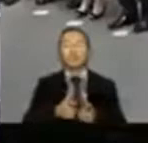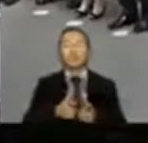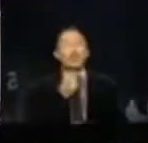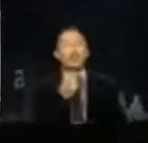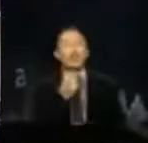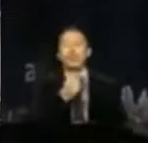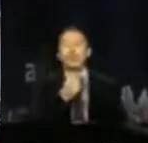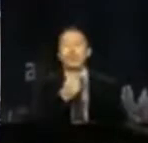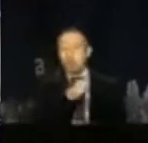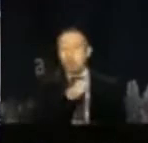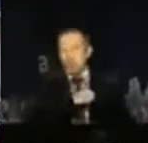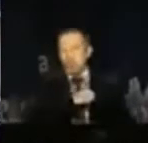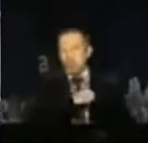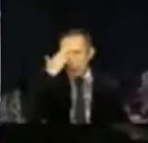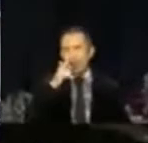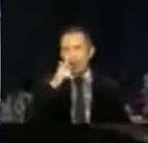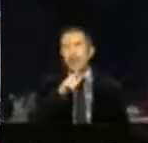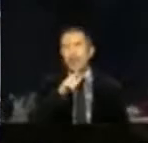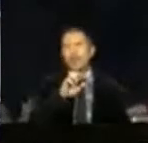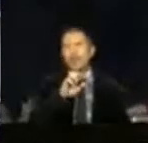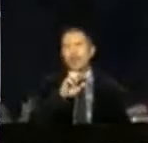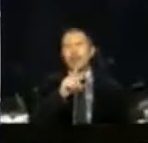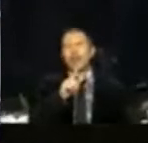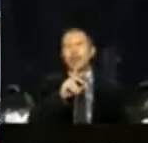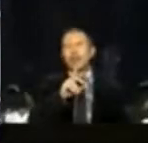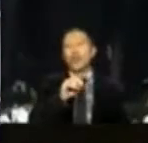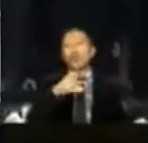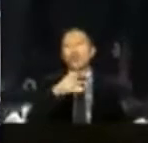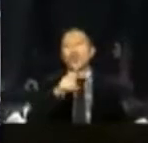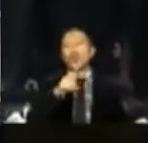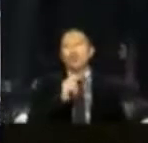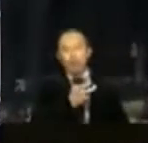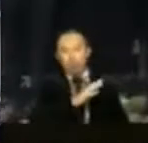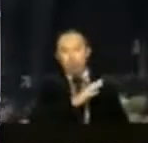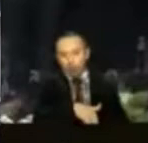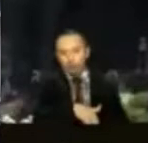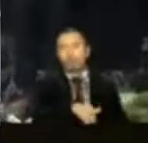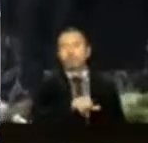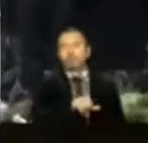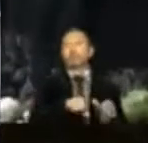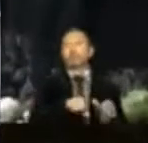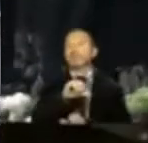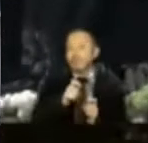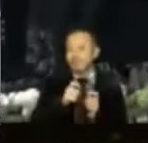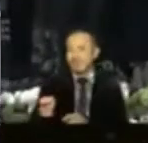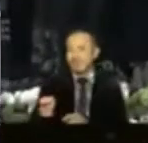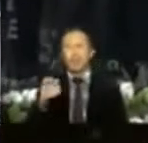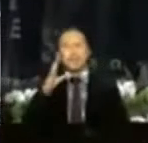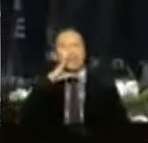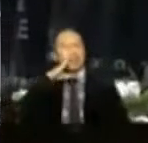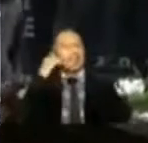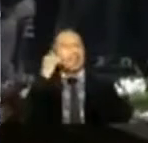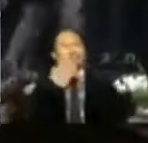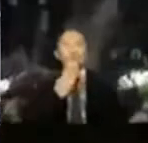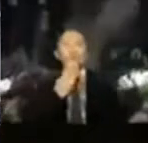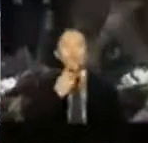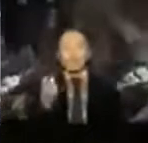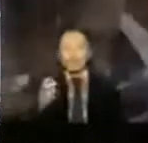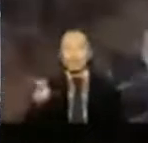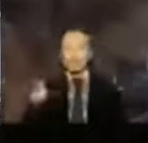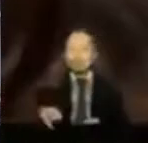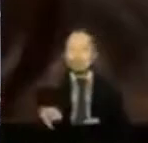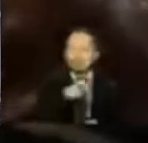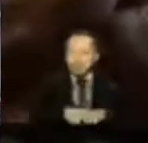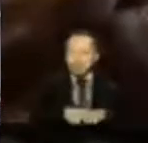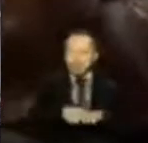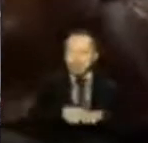que se está haciendo es que se está recuperando la soberanía energética del país. Es decir, para que México